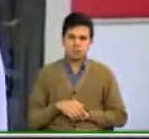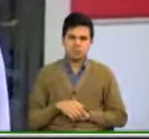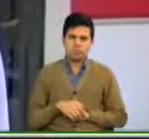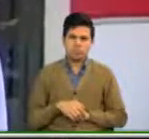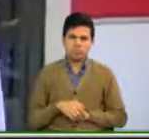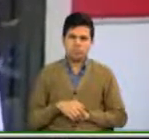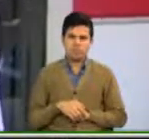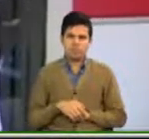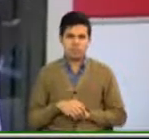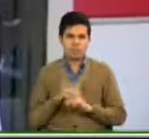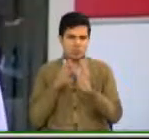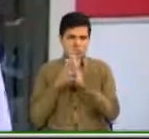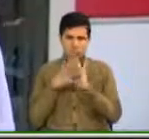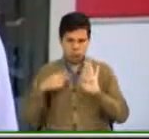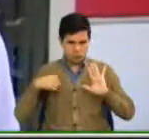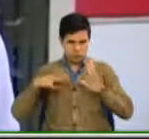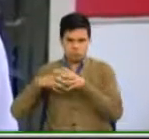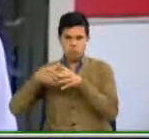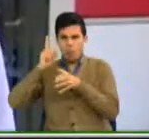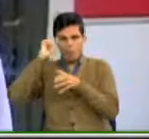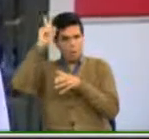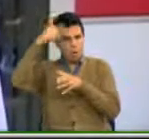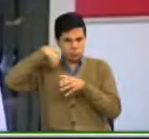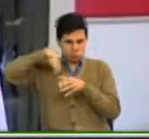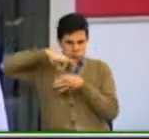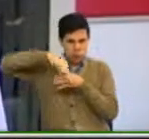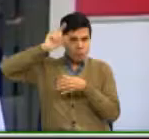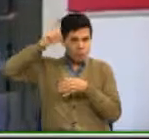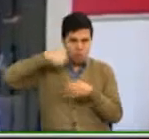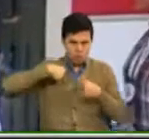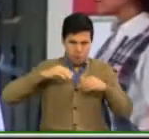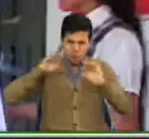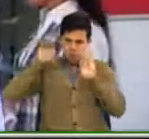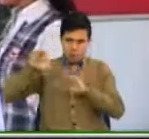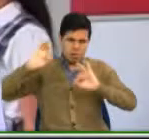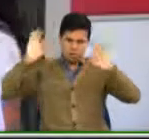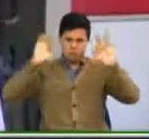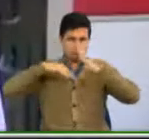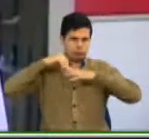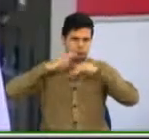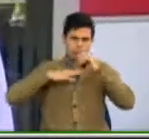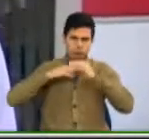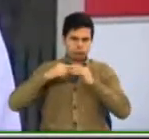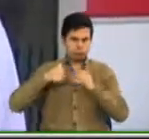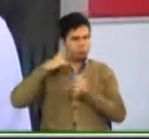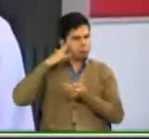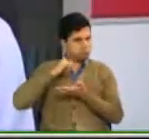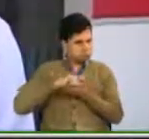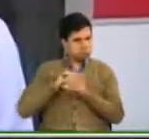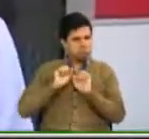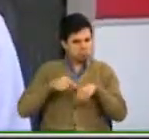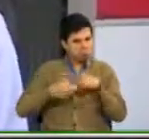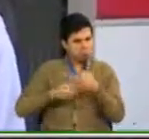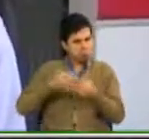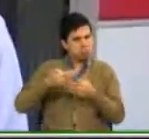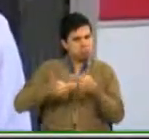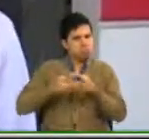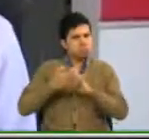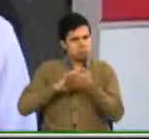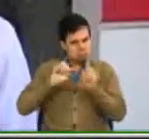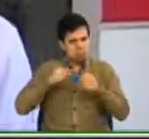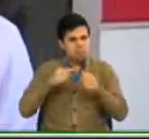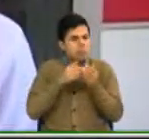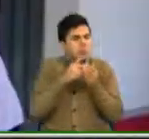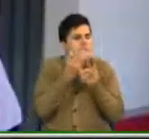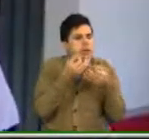no pertenezco a ninguna clase política ni nada, pero yo sí creo en el proceso de paz y pues para lograr grandes cosas debemos iniciar